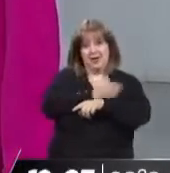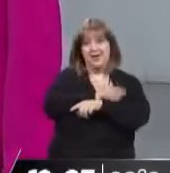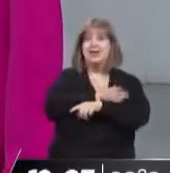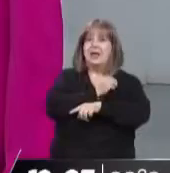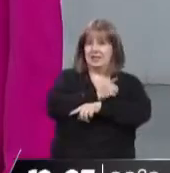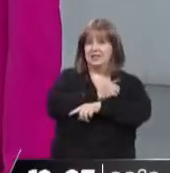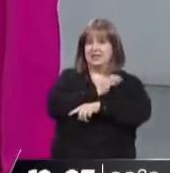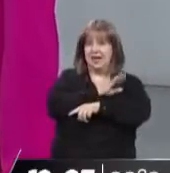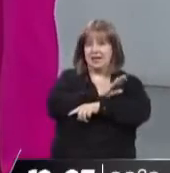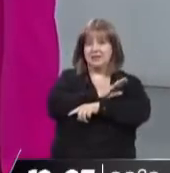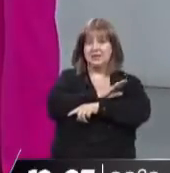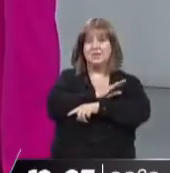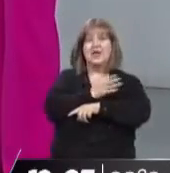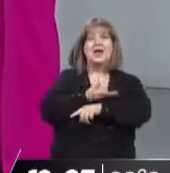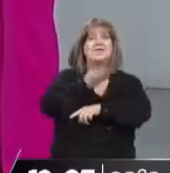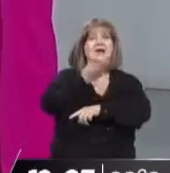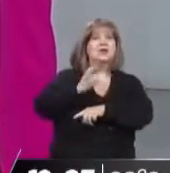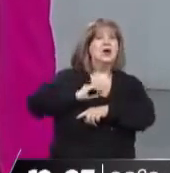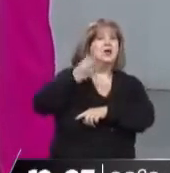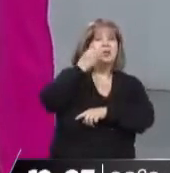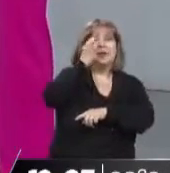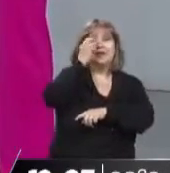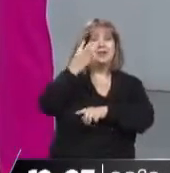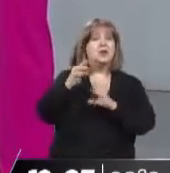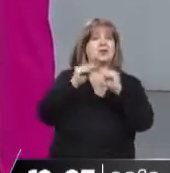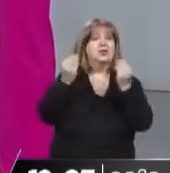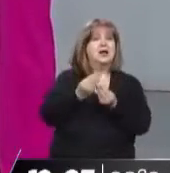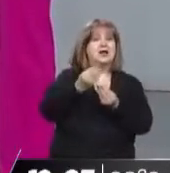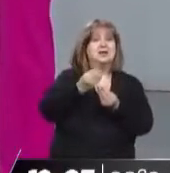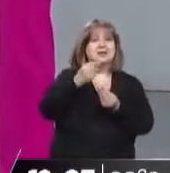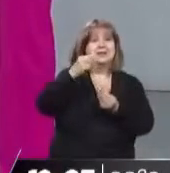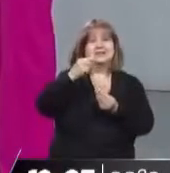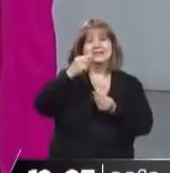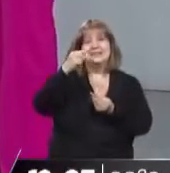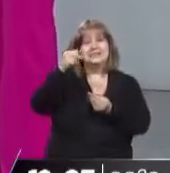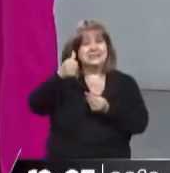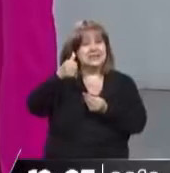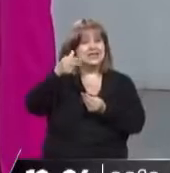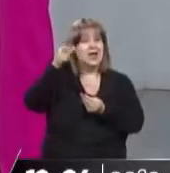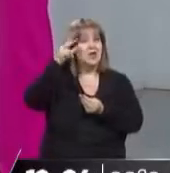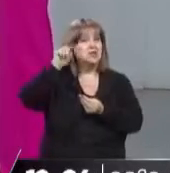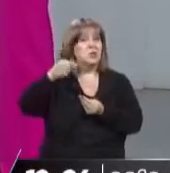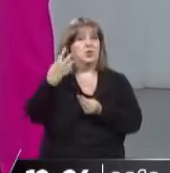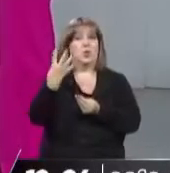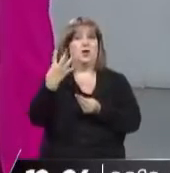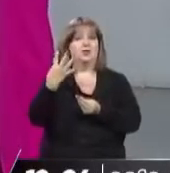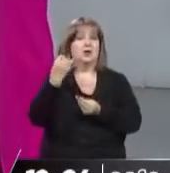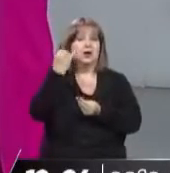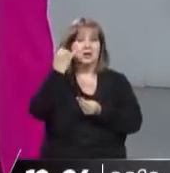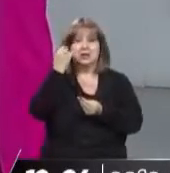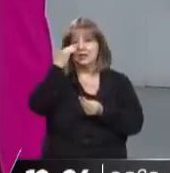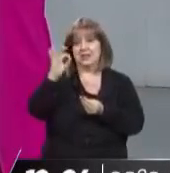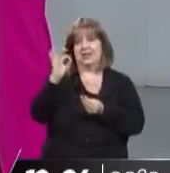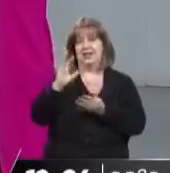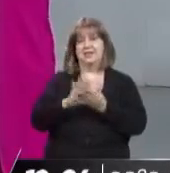especialistas, incluso locales. La inflación del 2022 ya es del 70%, 68,4. Sí, prácticamente. Y el